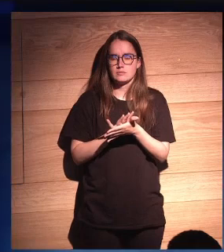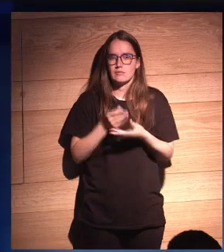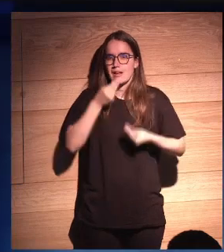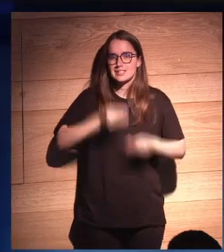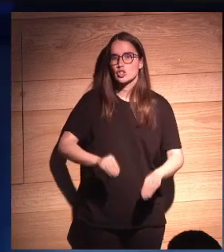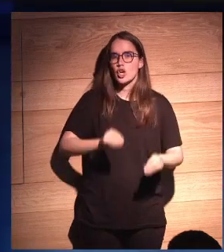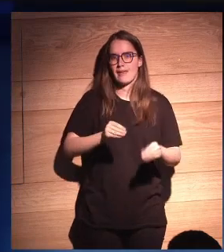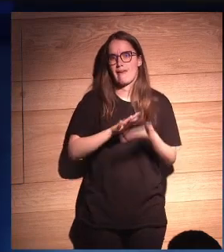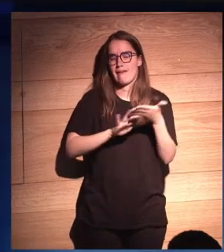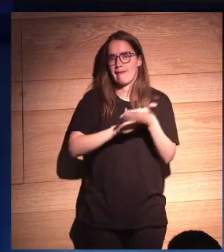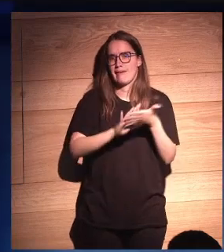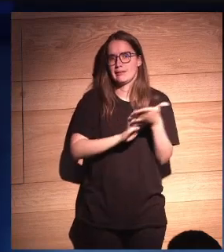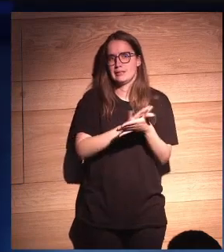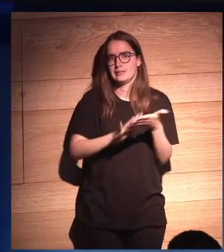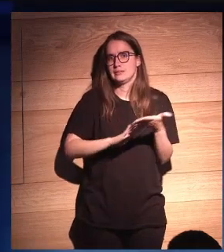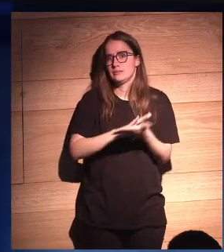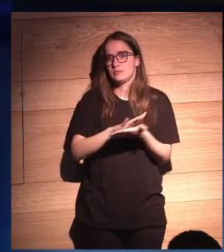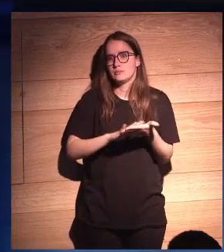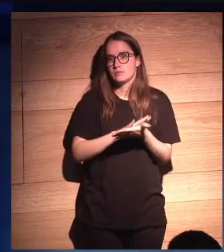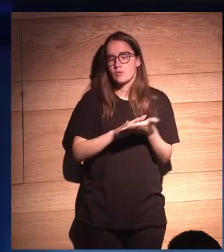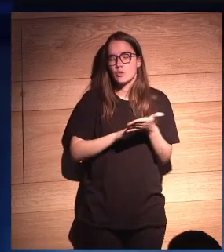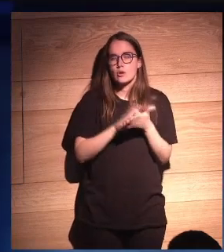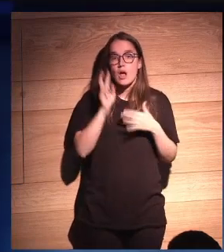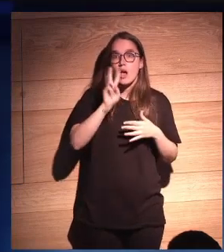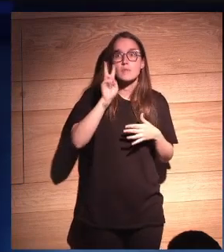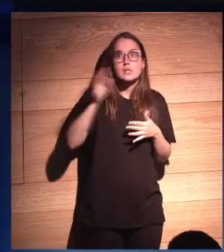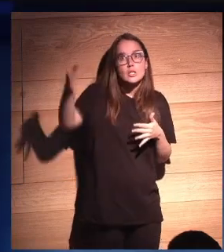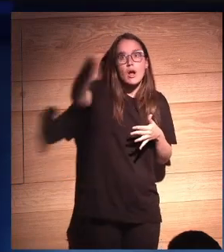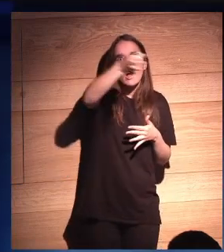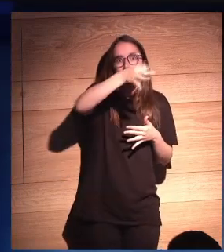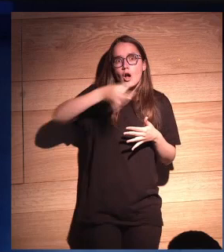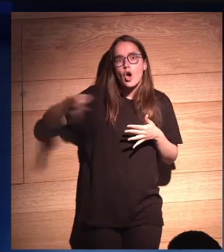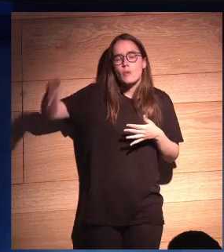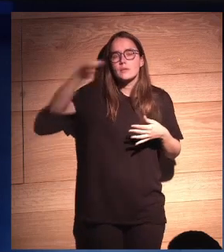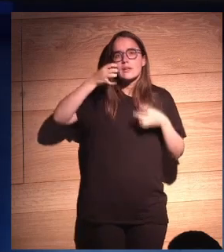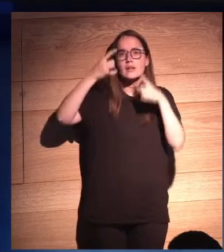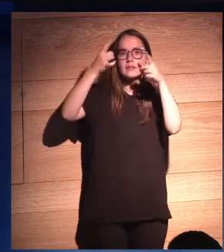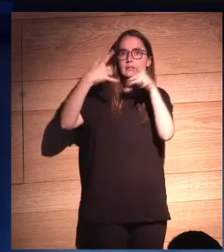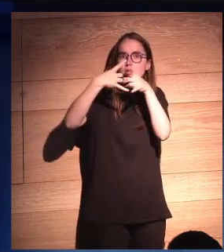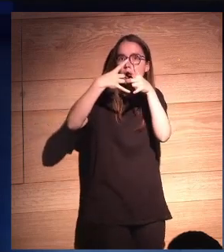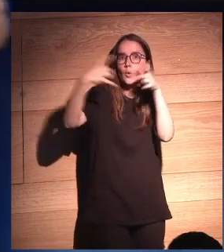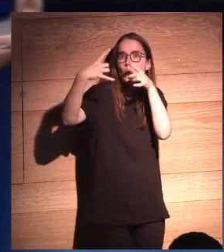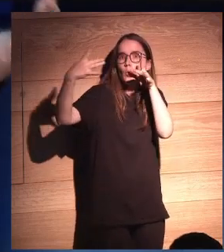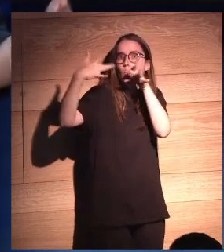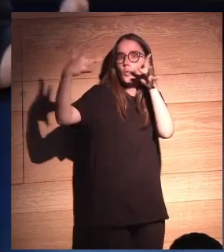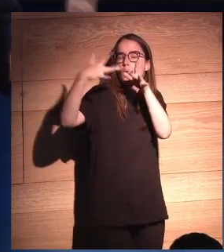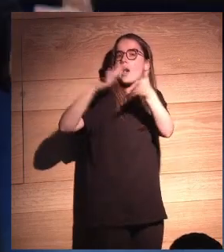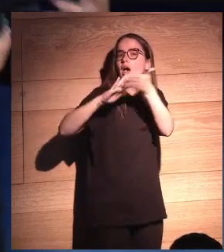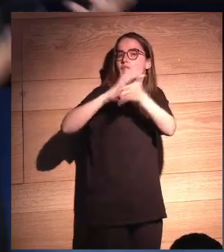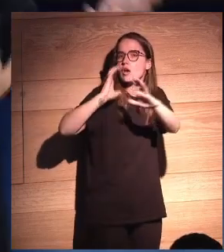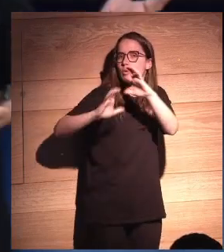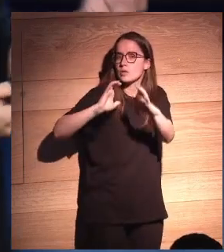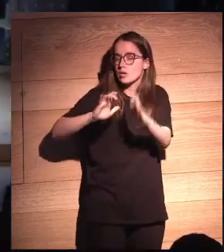narrativa es sobre un avistamiento de un ovni, tratan de conectarse y hablar entre ellos, y la manera en